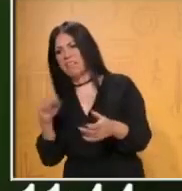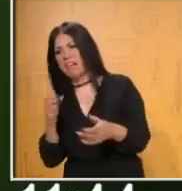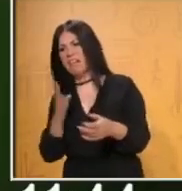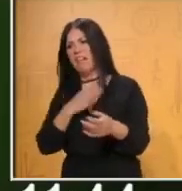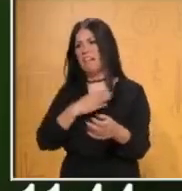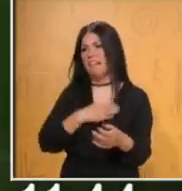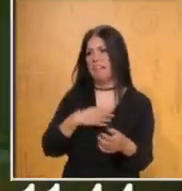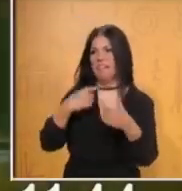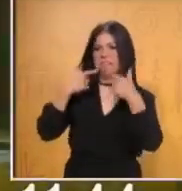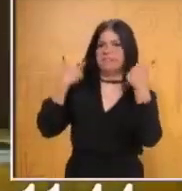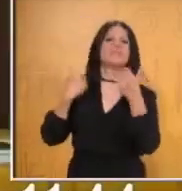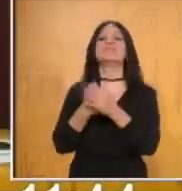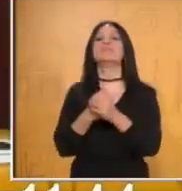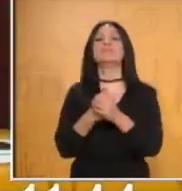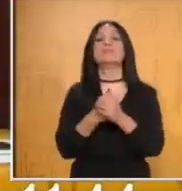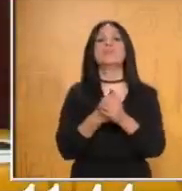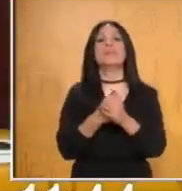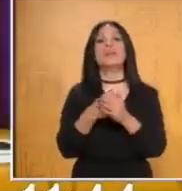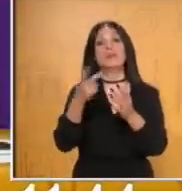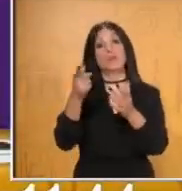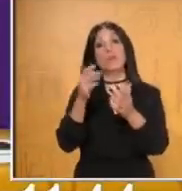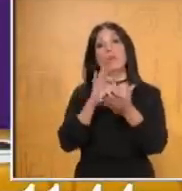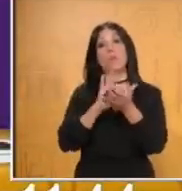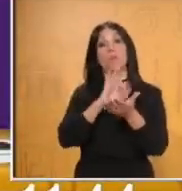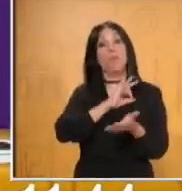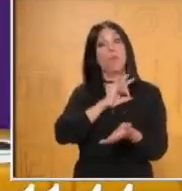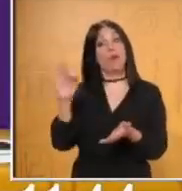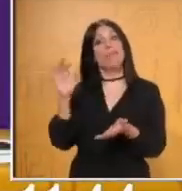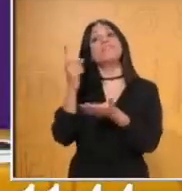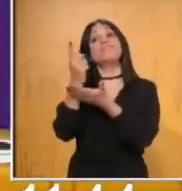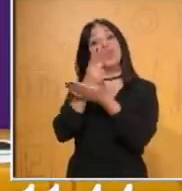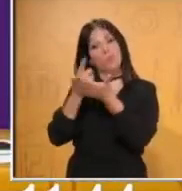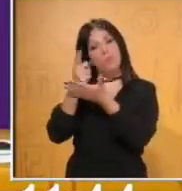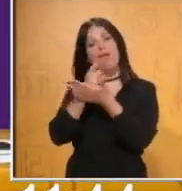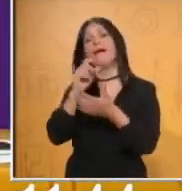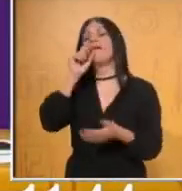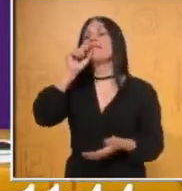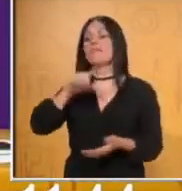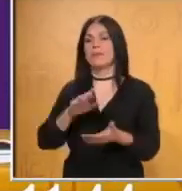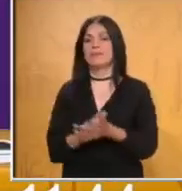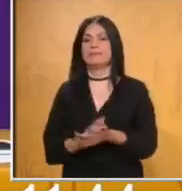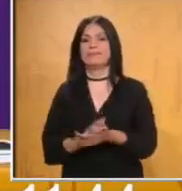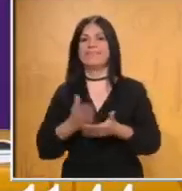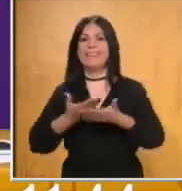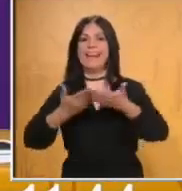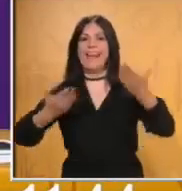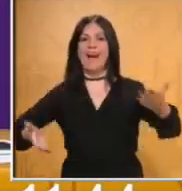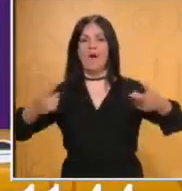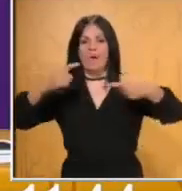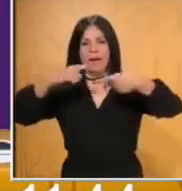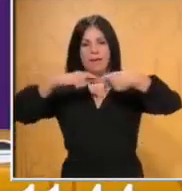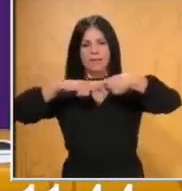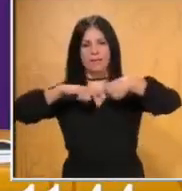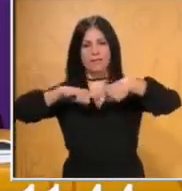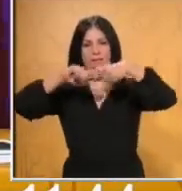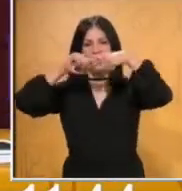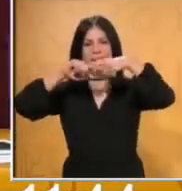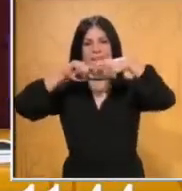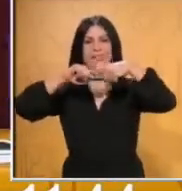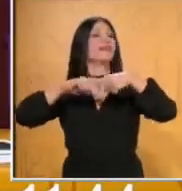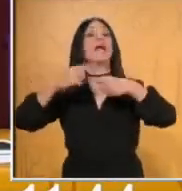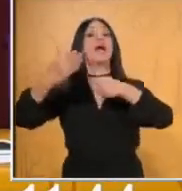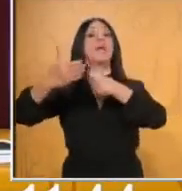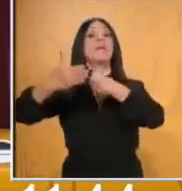dibujo durante la descripción. Ok, nos vamos a ir a un corte. Para la siguiente sección tenemos